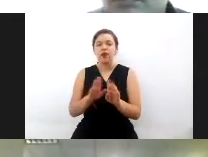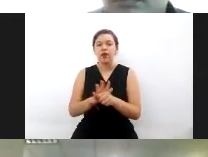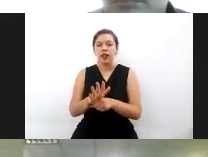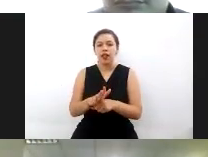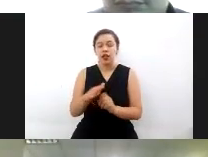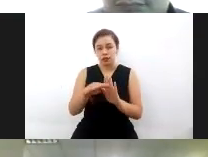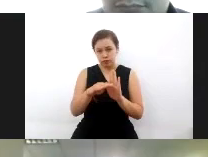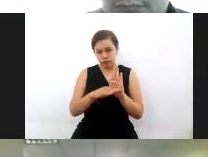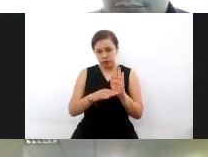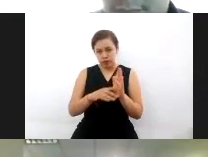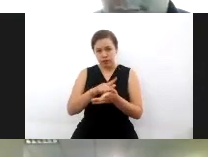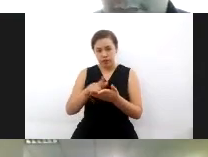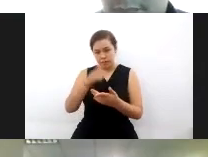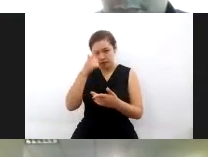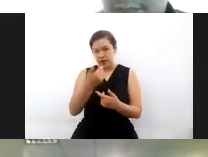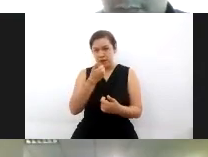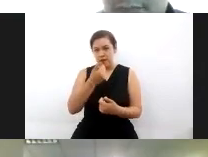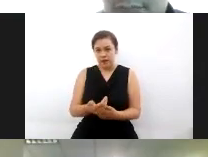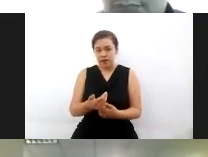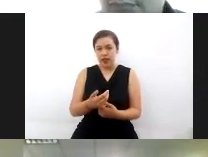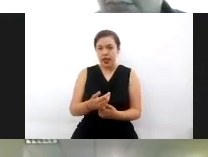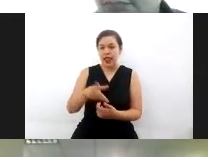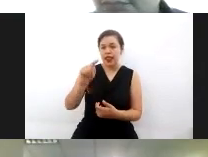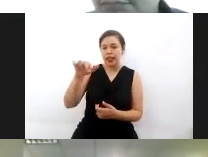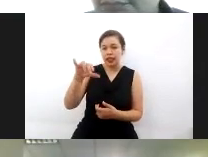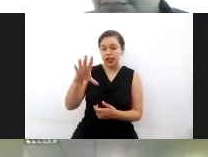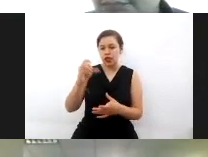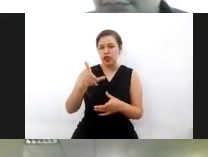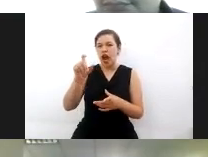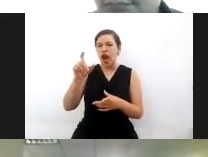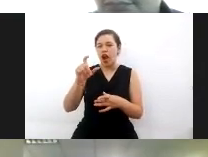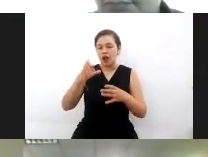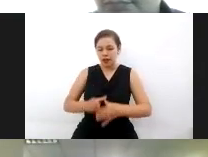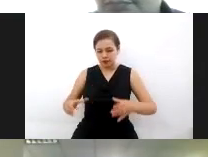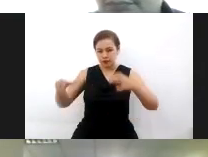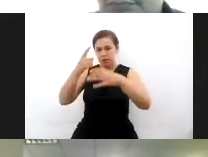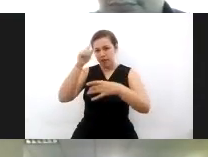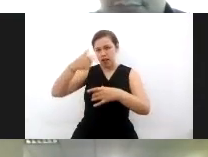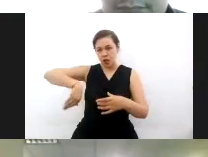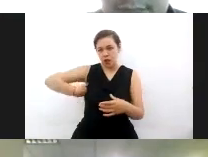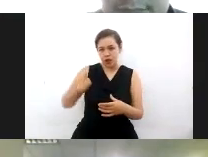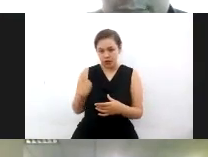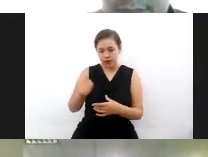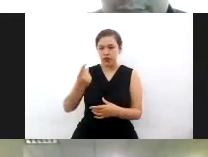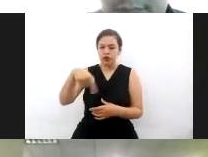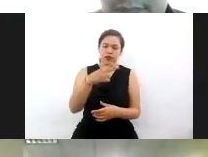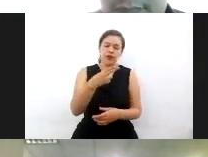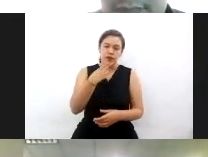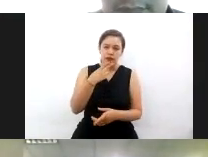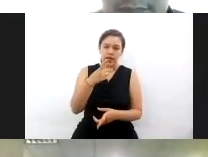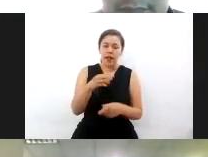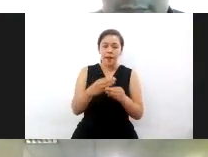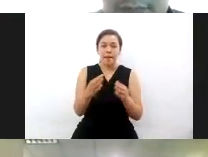y desinfección, la limpieza de tinacos, cisternas o depósitos de agua que ustedes utilicen, el material que vamos a utilizar